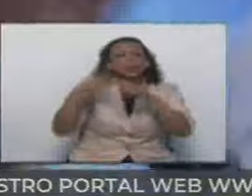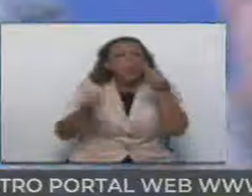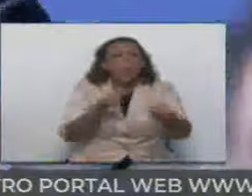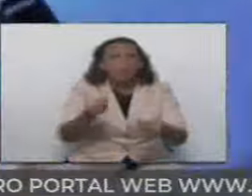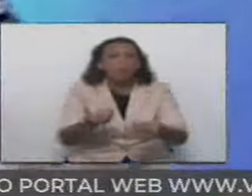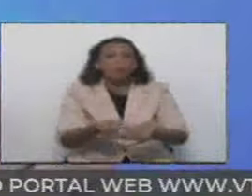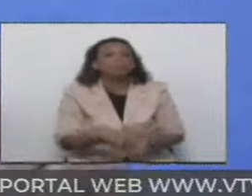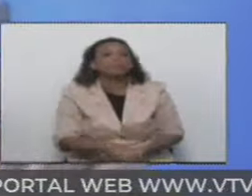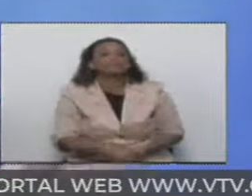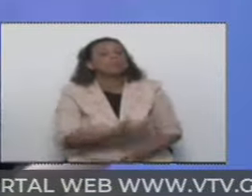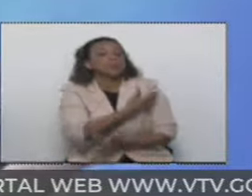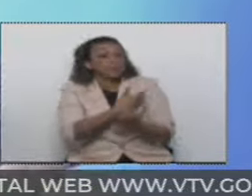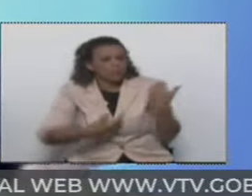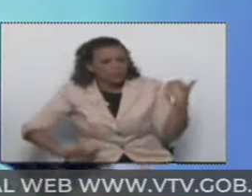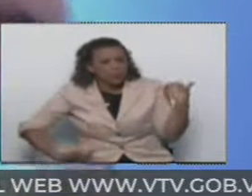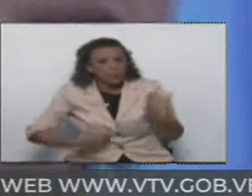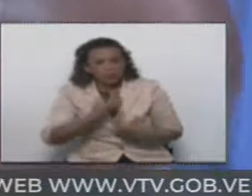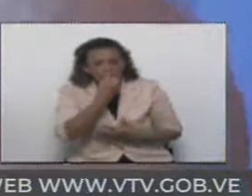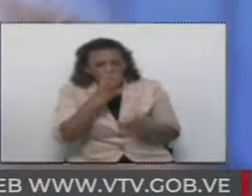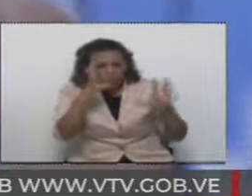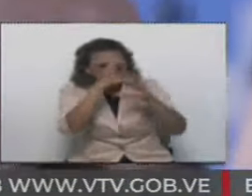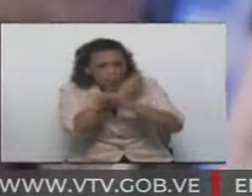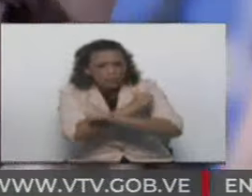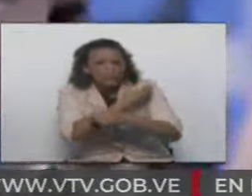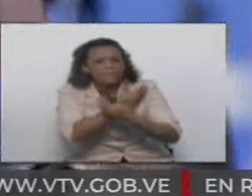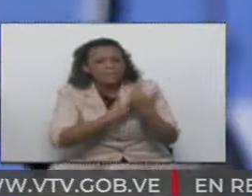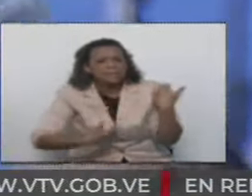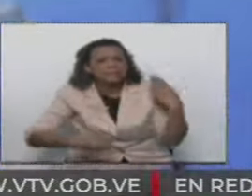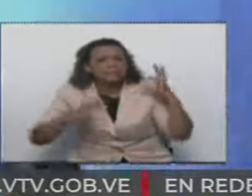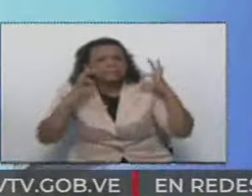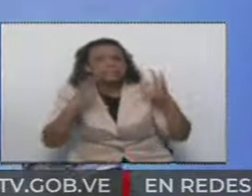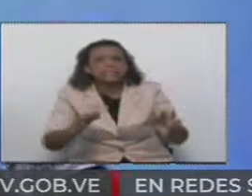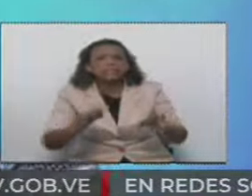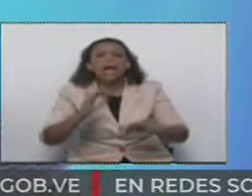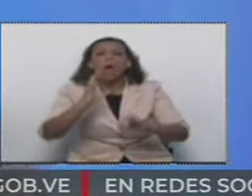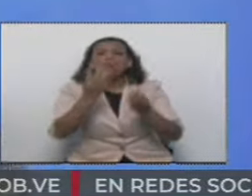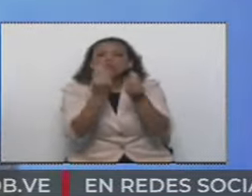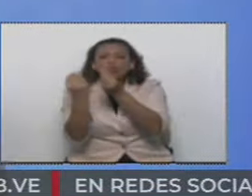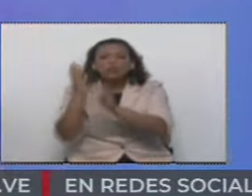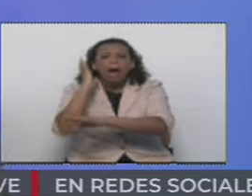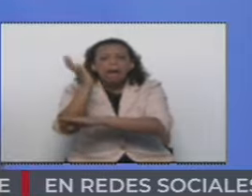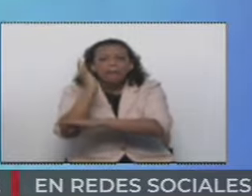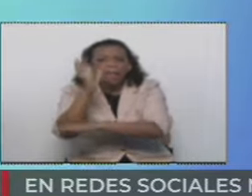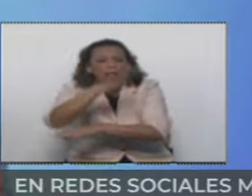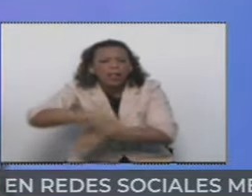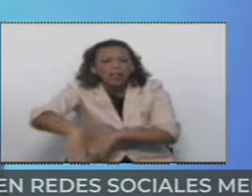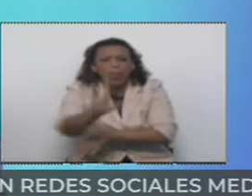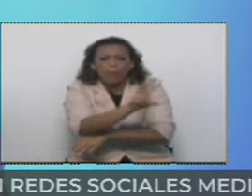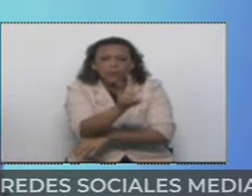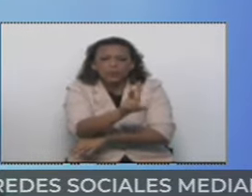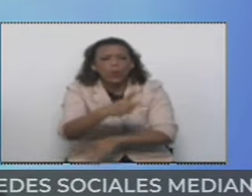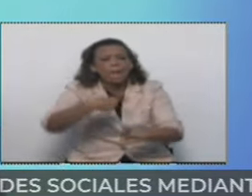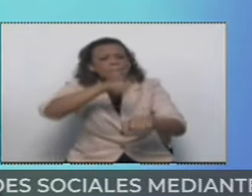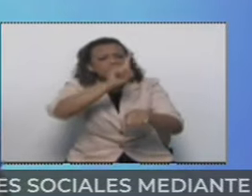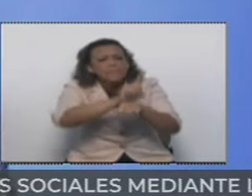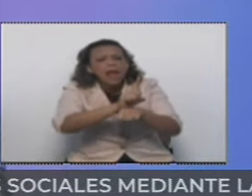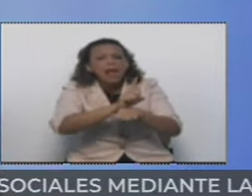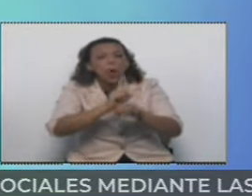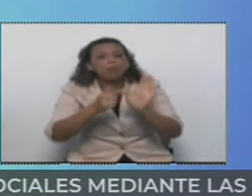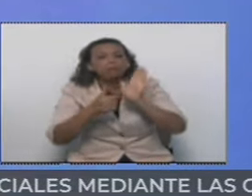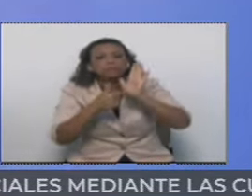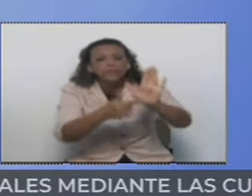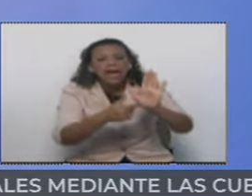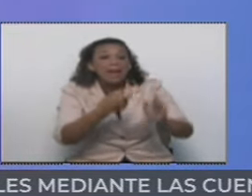Sí, presidente, se ha venido efectuando una cantidad de asambleas en todo el territorio nacional y primero que nada quisiera referir